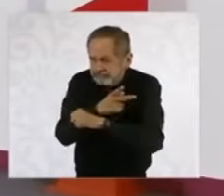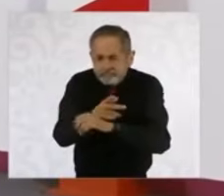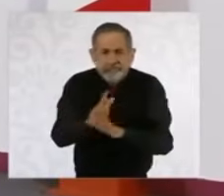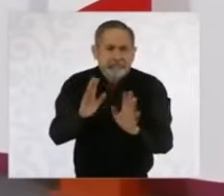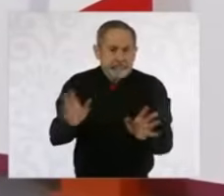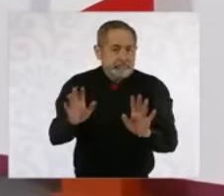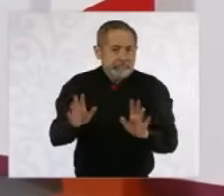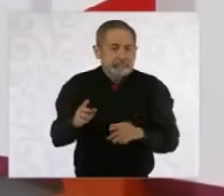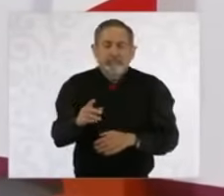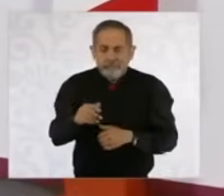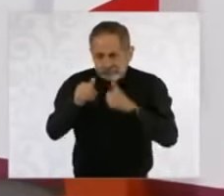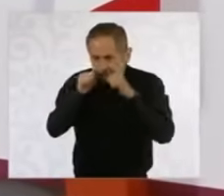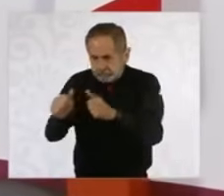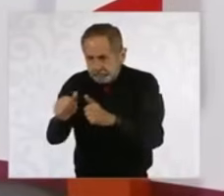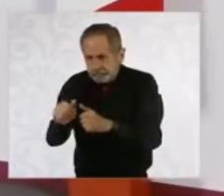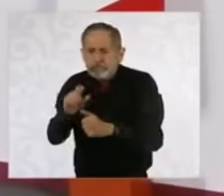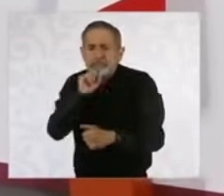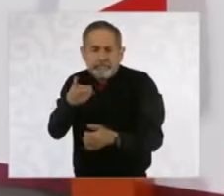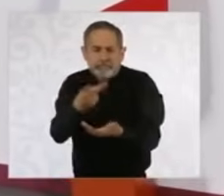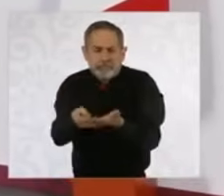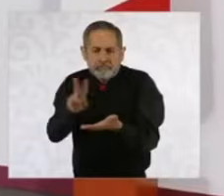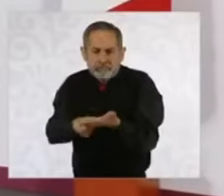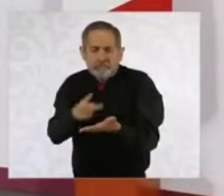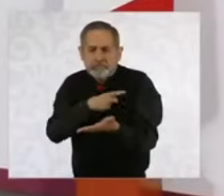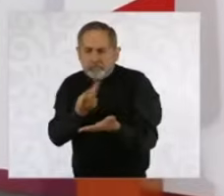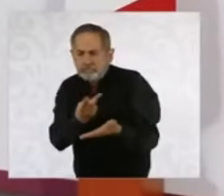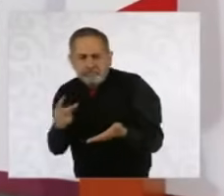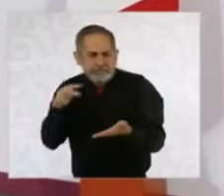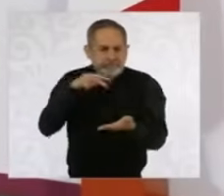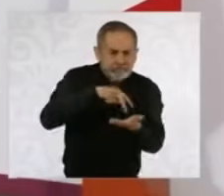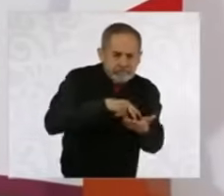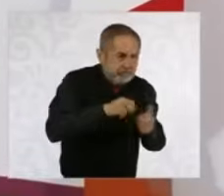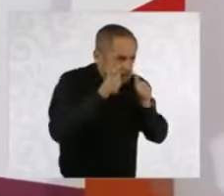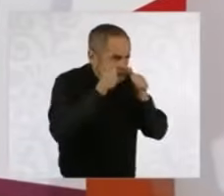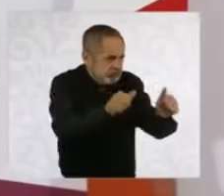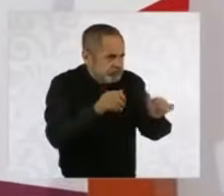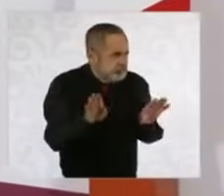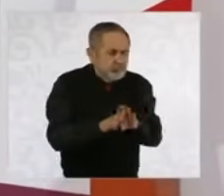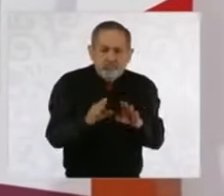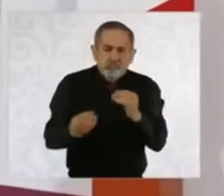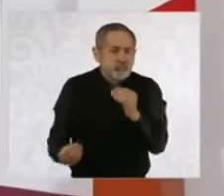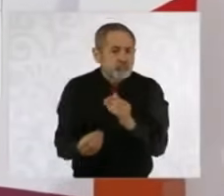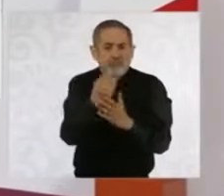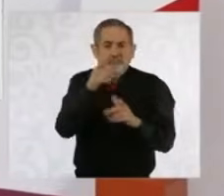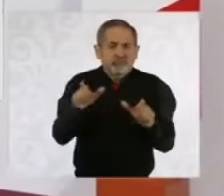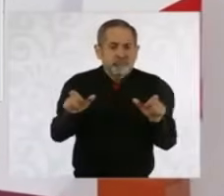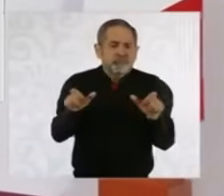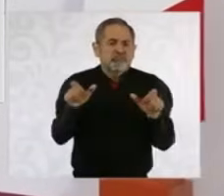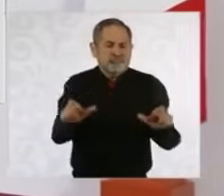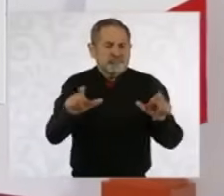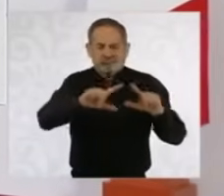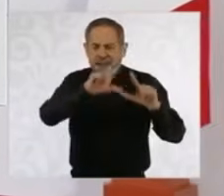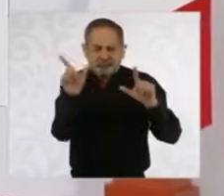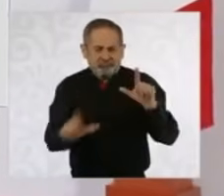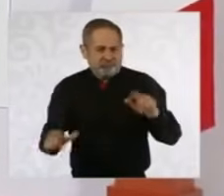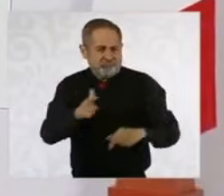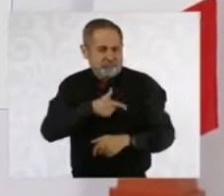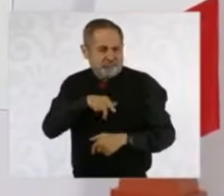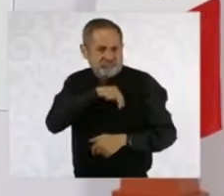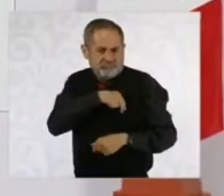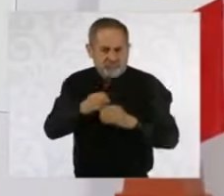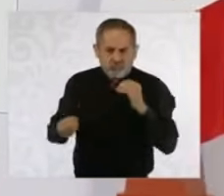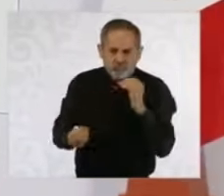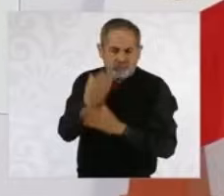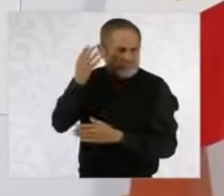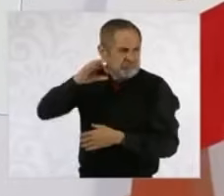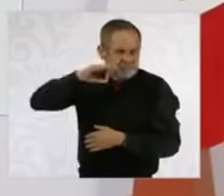de atender la presencia, la constitución de una nueva institución, que es la Guardia Nacional,